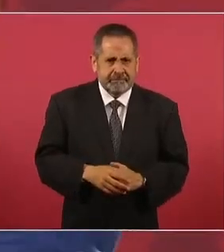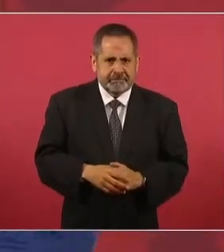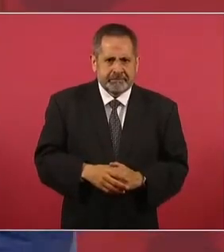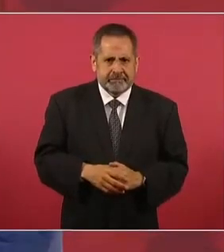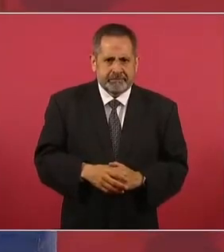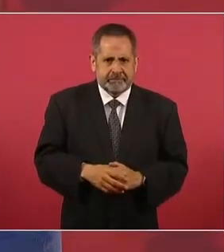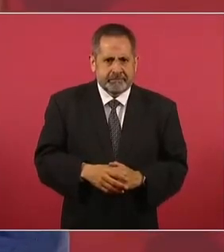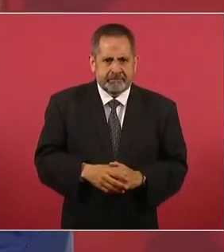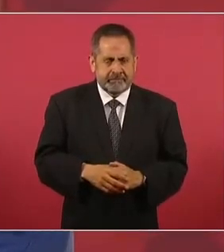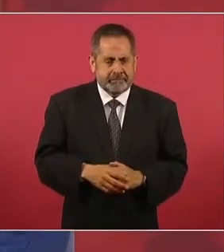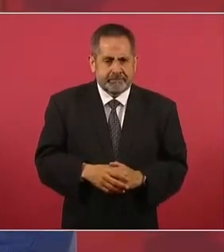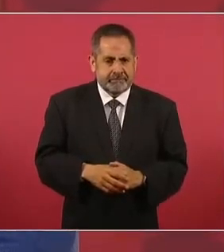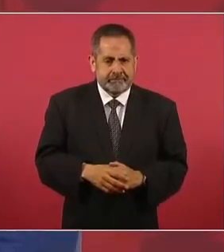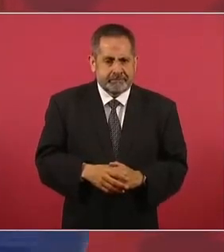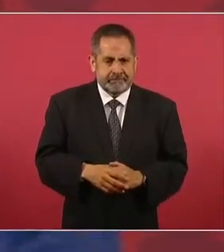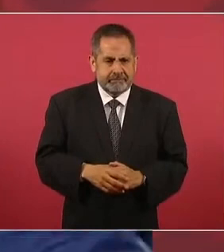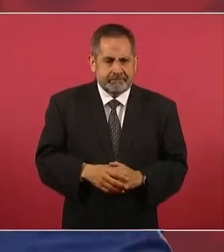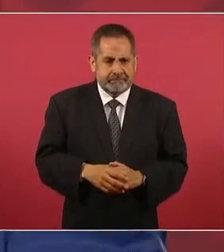Sí,